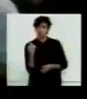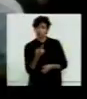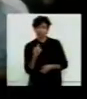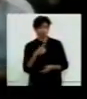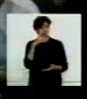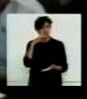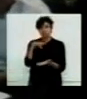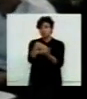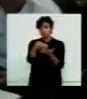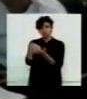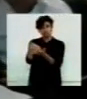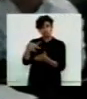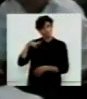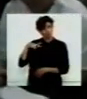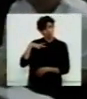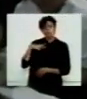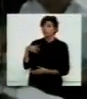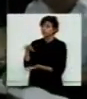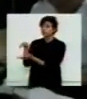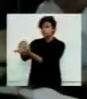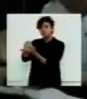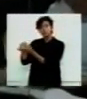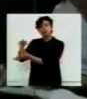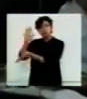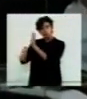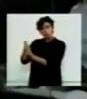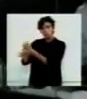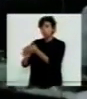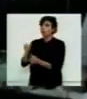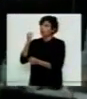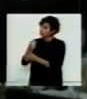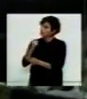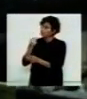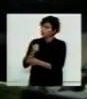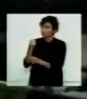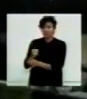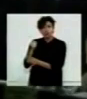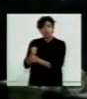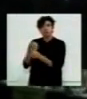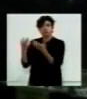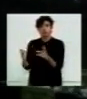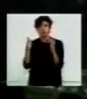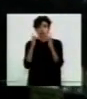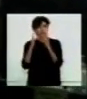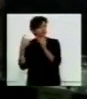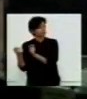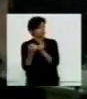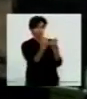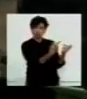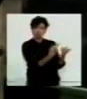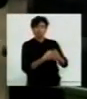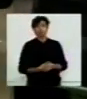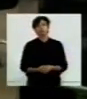de Avellaneda y en la Universidad de Quilmes. Fue consultor de Naciones Unidas